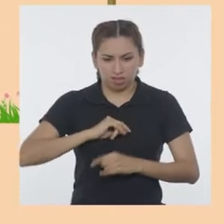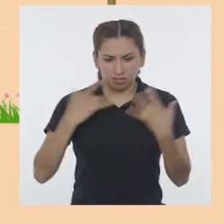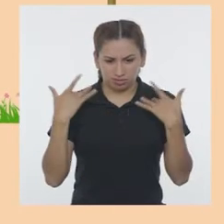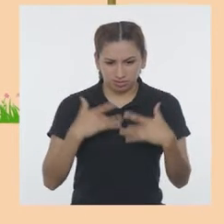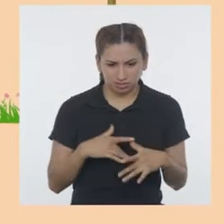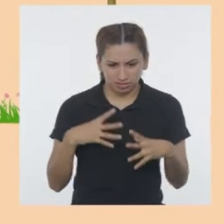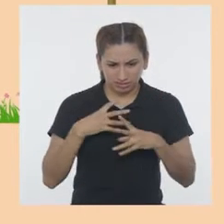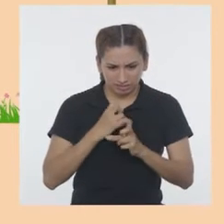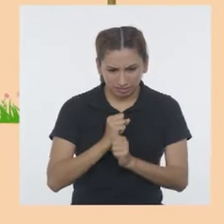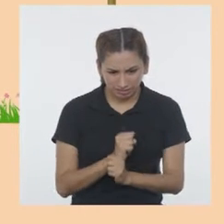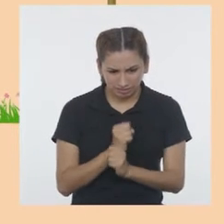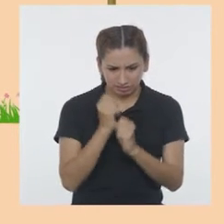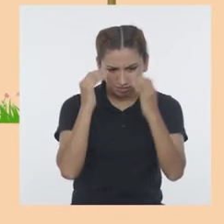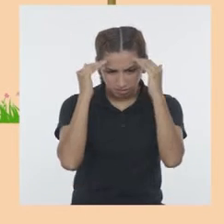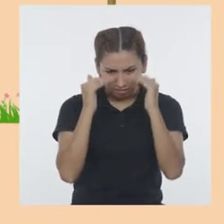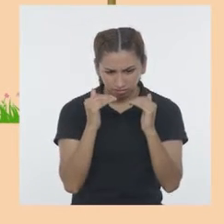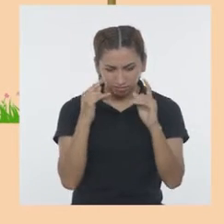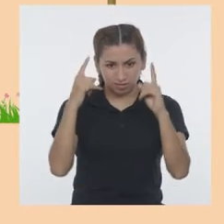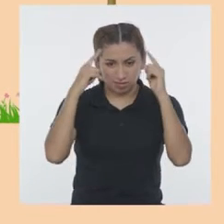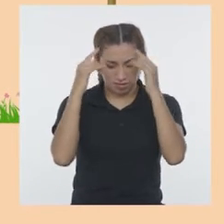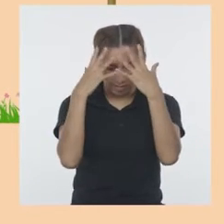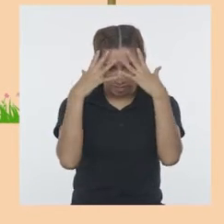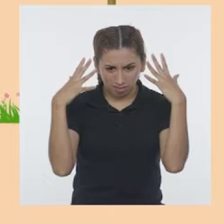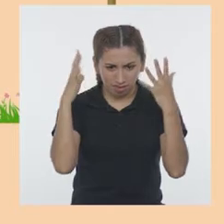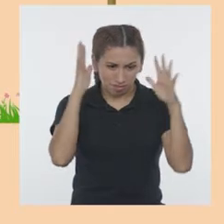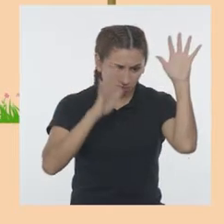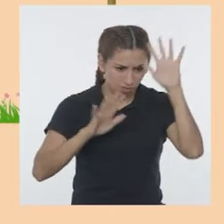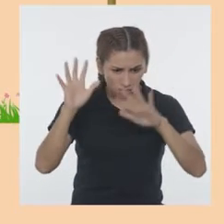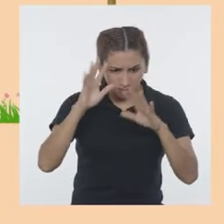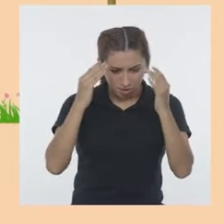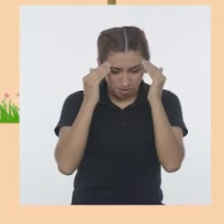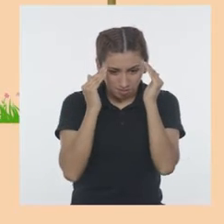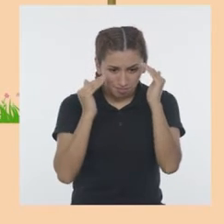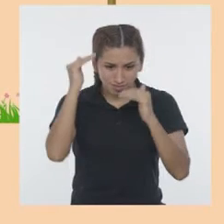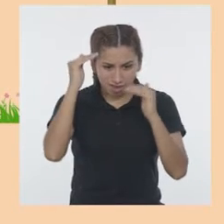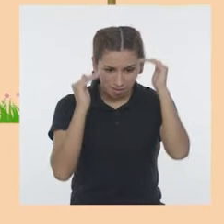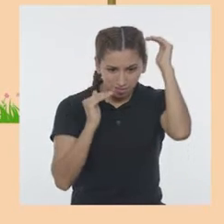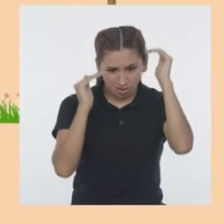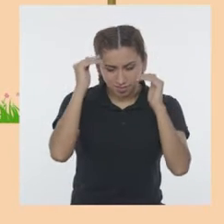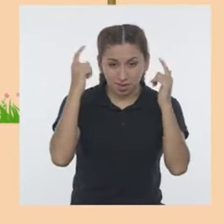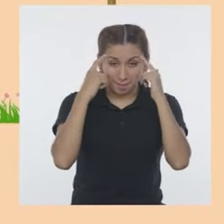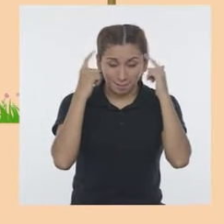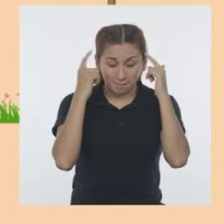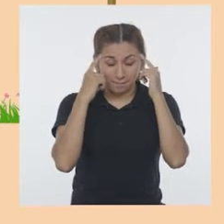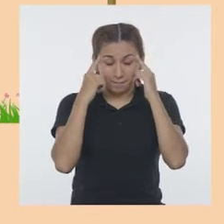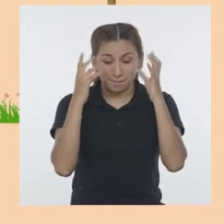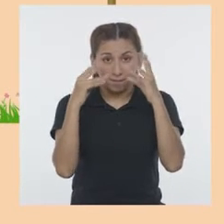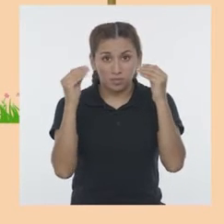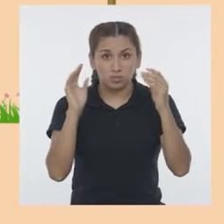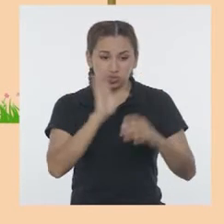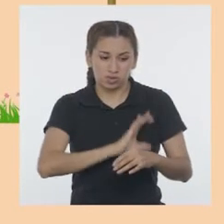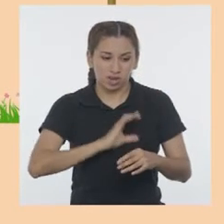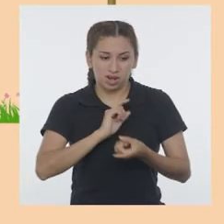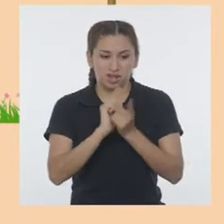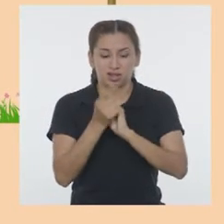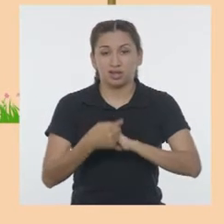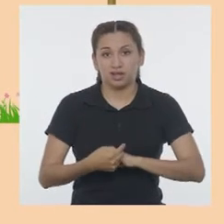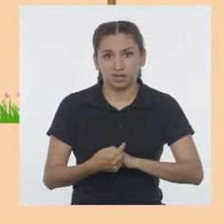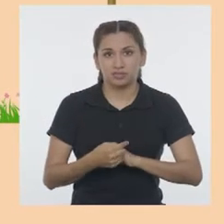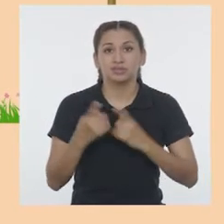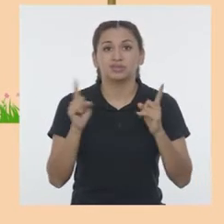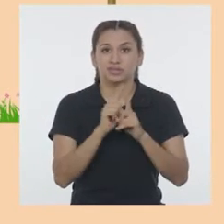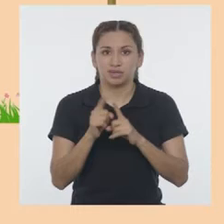el ánimo, la motivación, provoca malestares físicos y alteraciones en el pensamiento y o